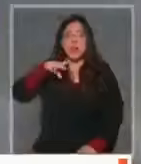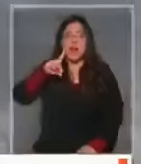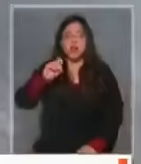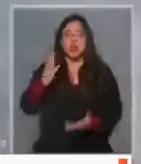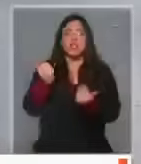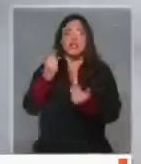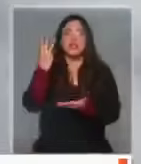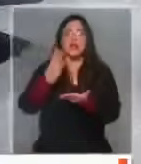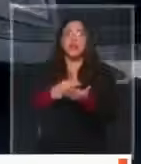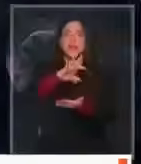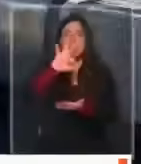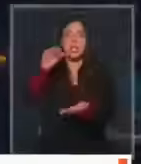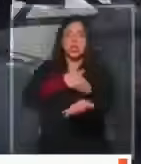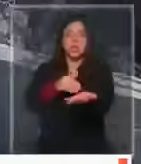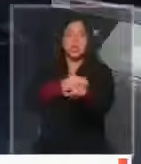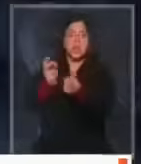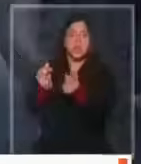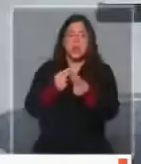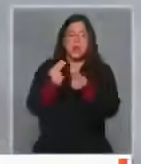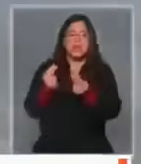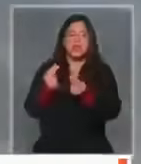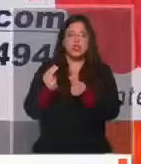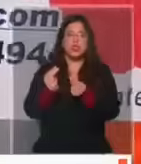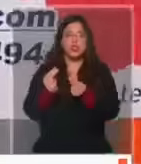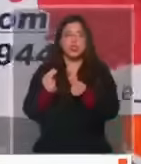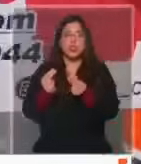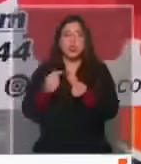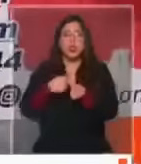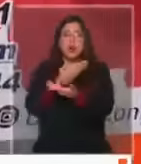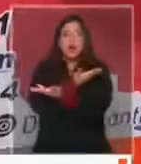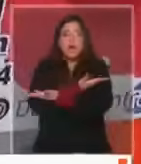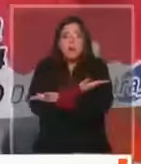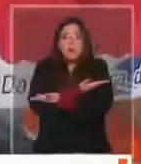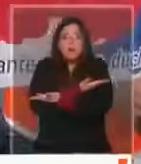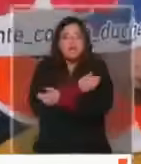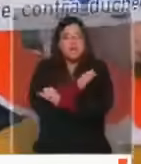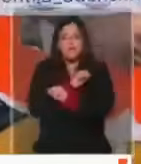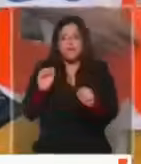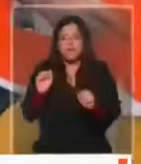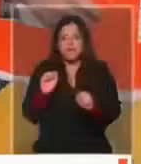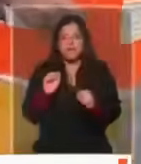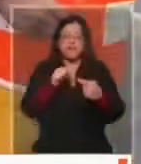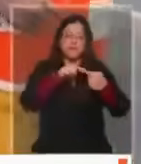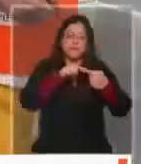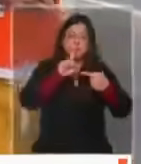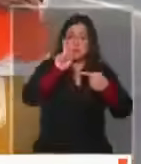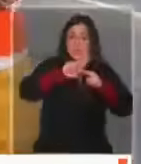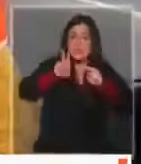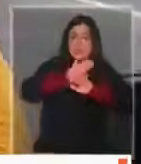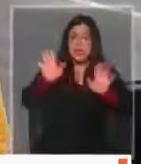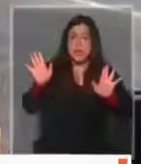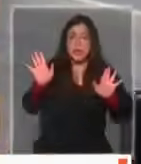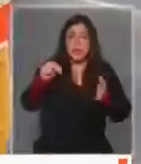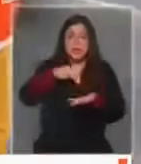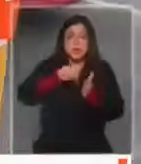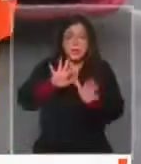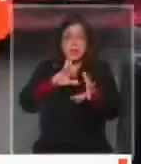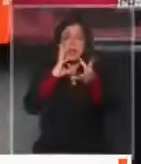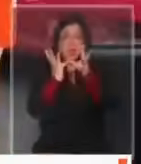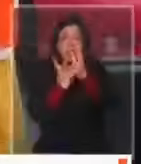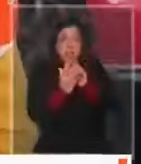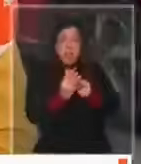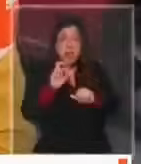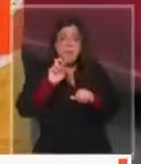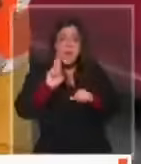3.500 millones de pesos. Y no me podía quedar de brazos cruzados, tenía dos opciones. Una era no hacer nada, esperar que empeorara esto con el